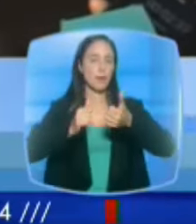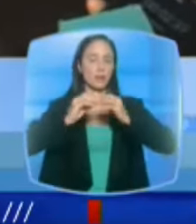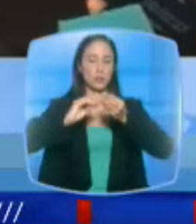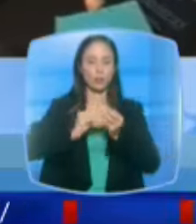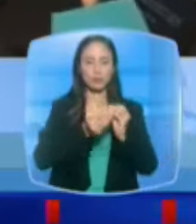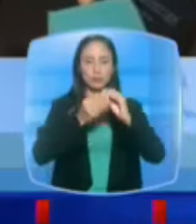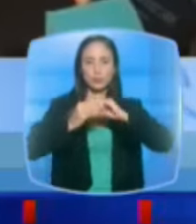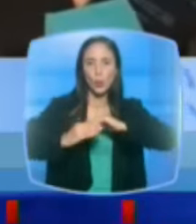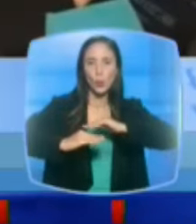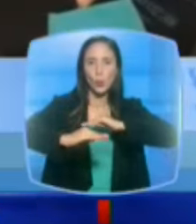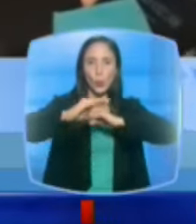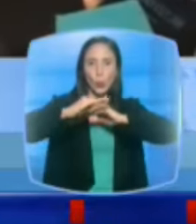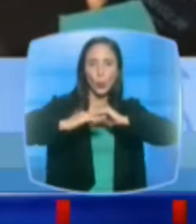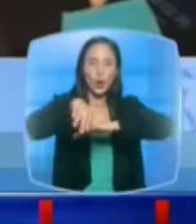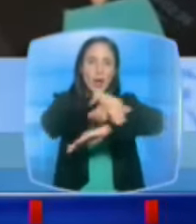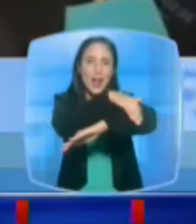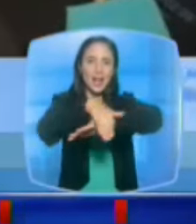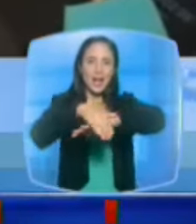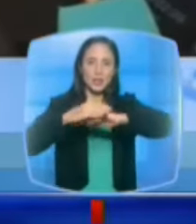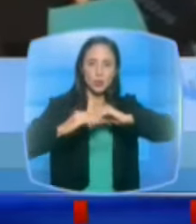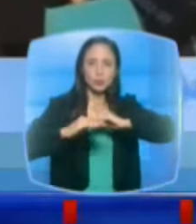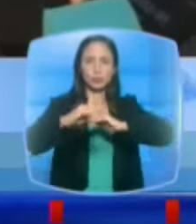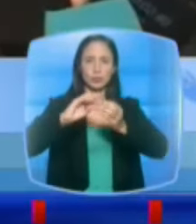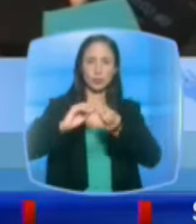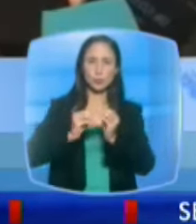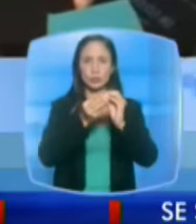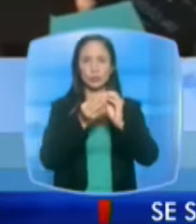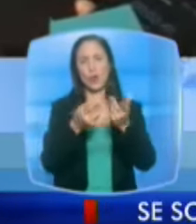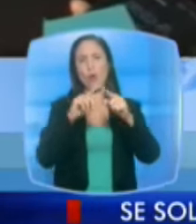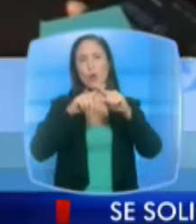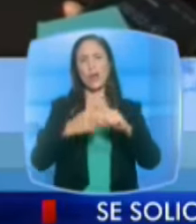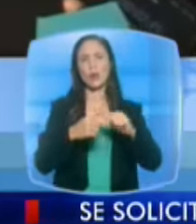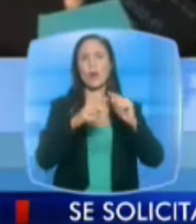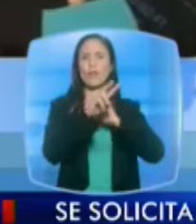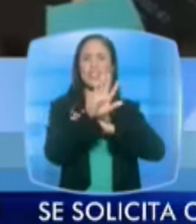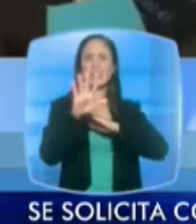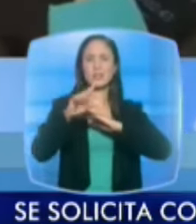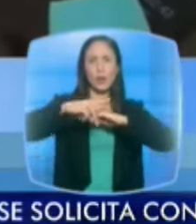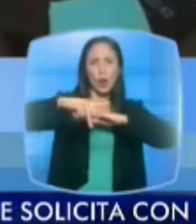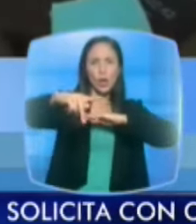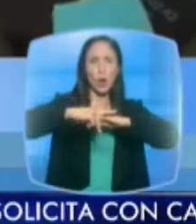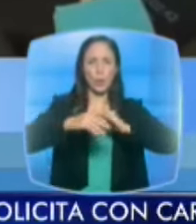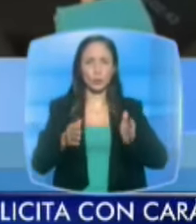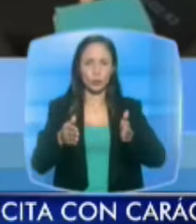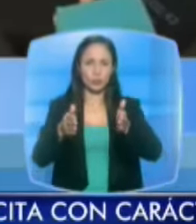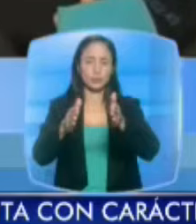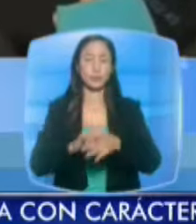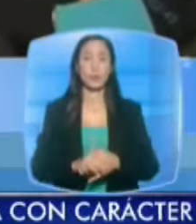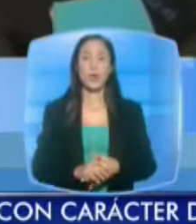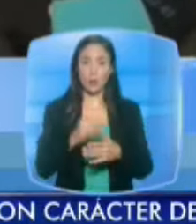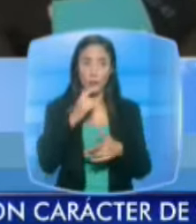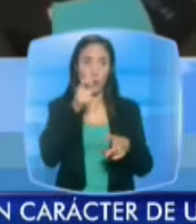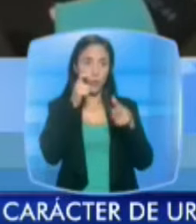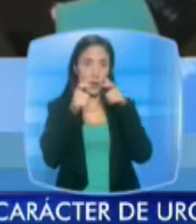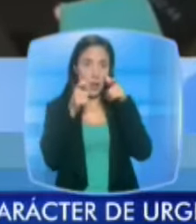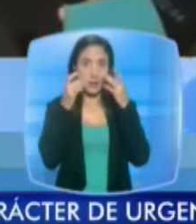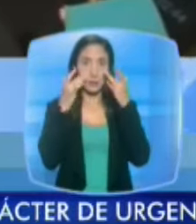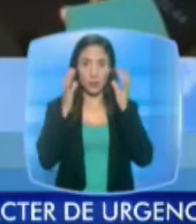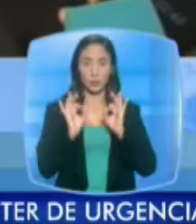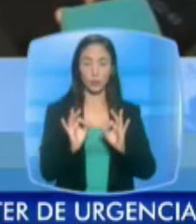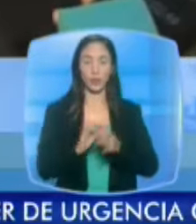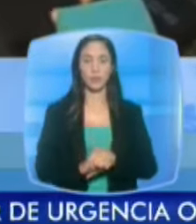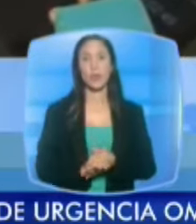la vía Santa Rosa a Guasipati, que es un tramo de casi 25 kilómetros. Garantizando la seguridad, más de